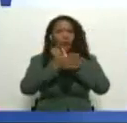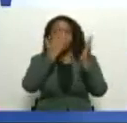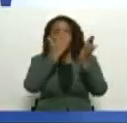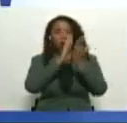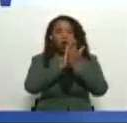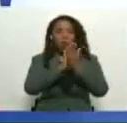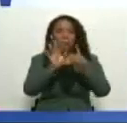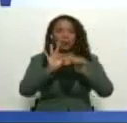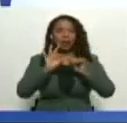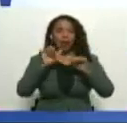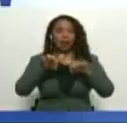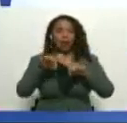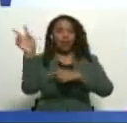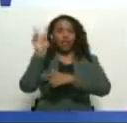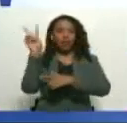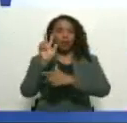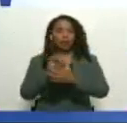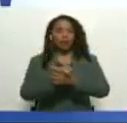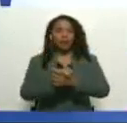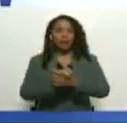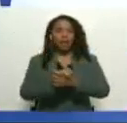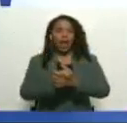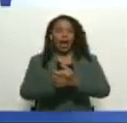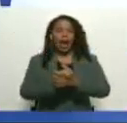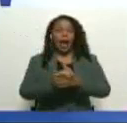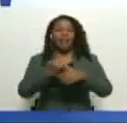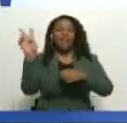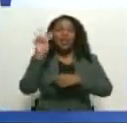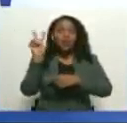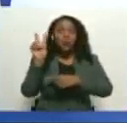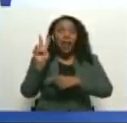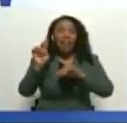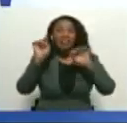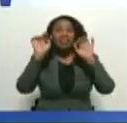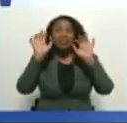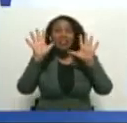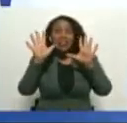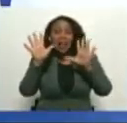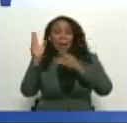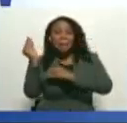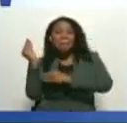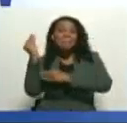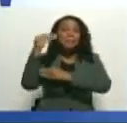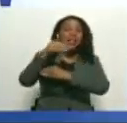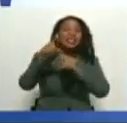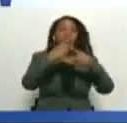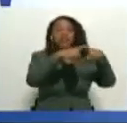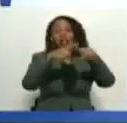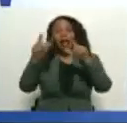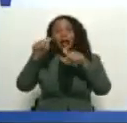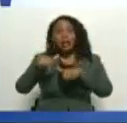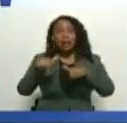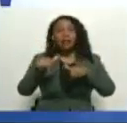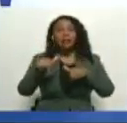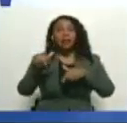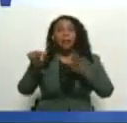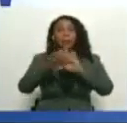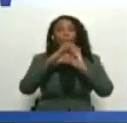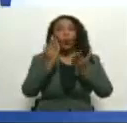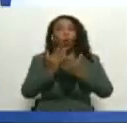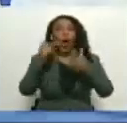que Venezuela es uno de los 10 países más megadiversos del planeta. Tiene una singularidad de especies, genes y